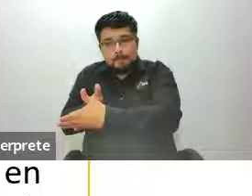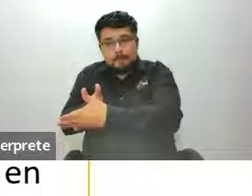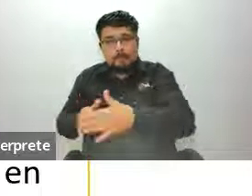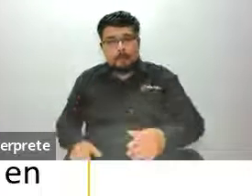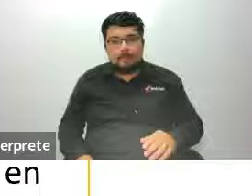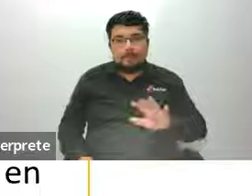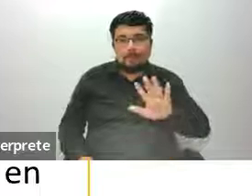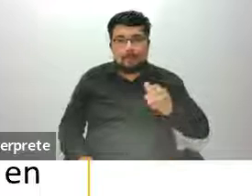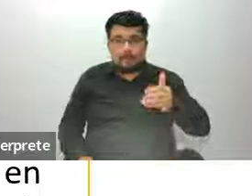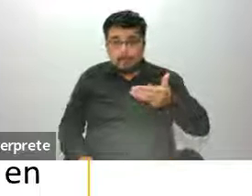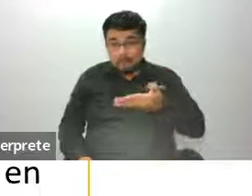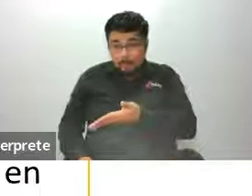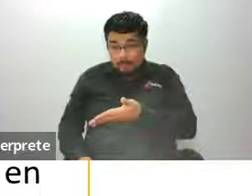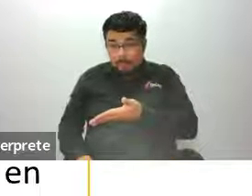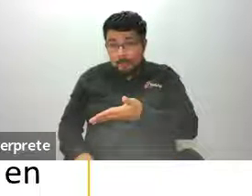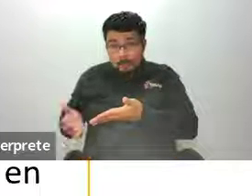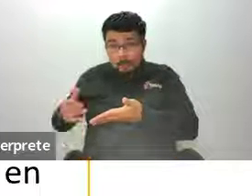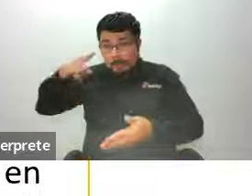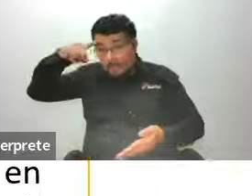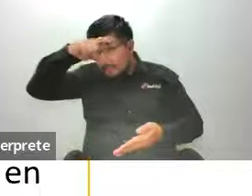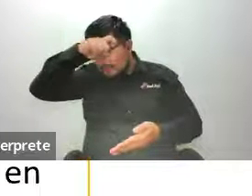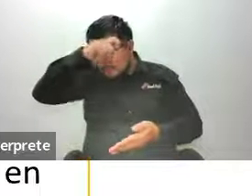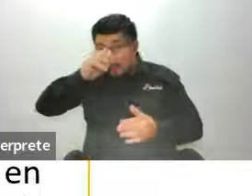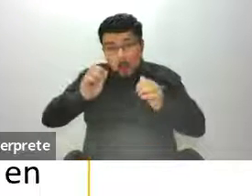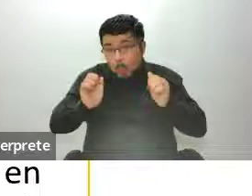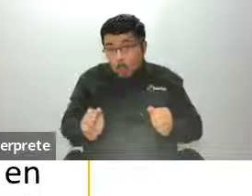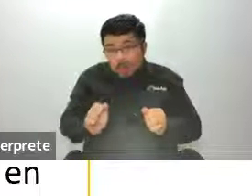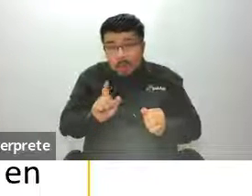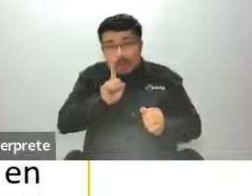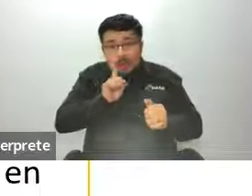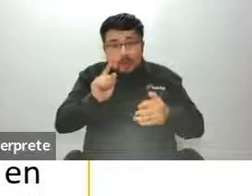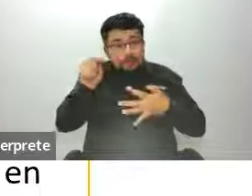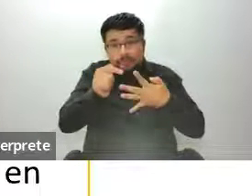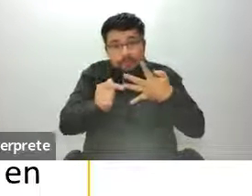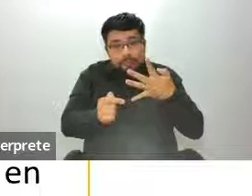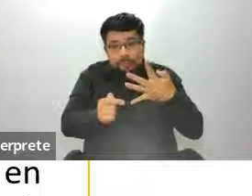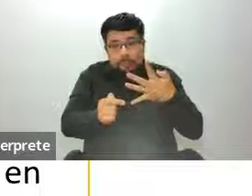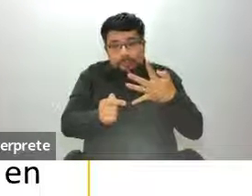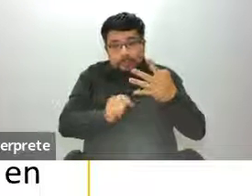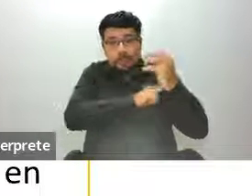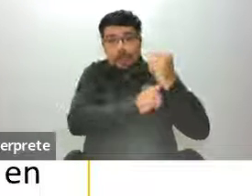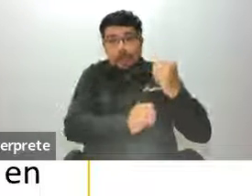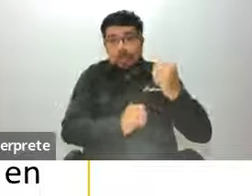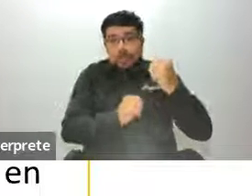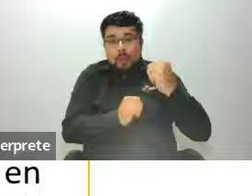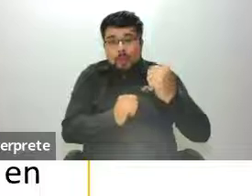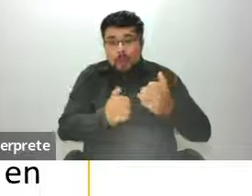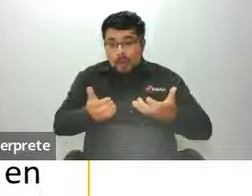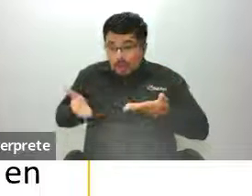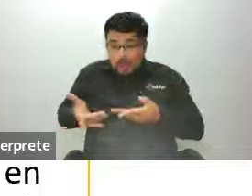su dificultad, podría tener elementos del potencial lingüístico que no están construidos, que no